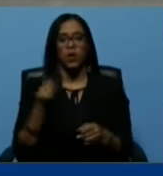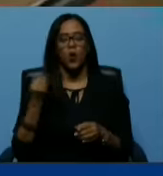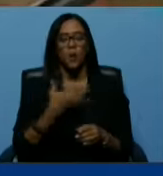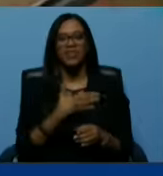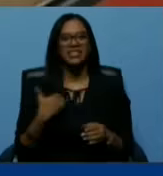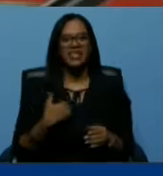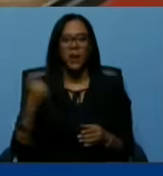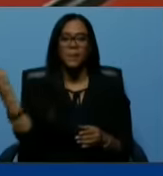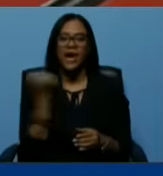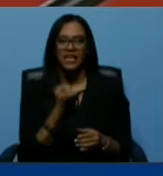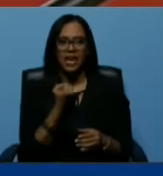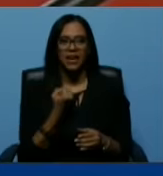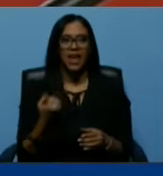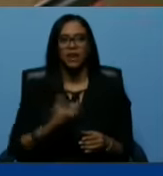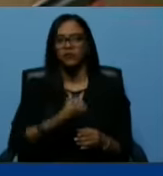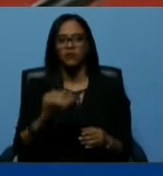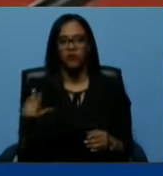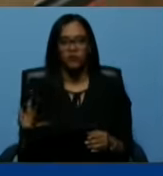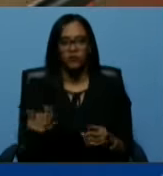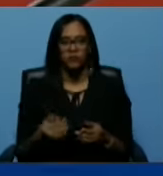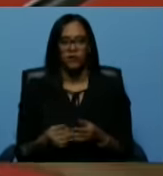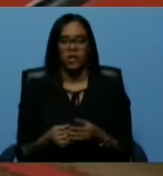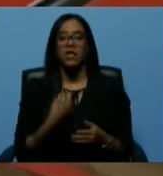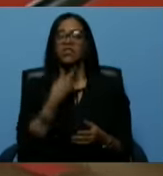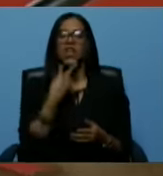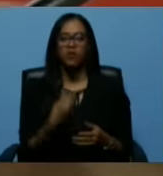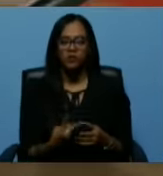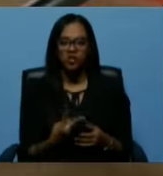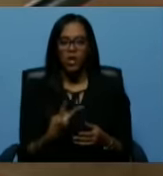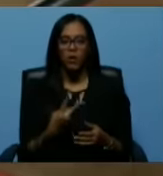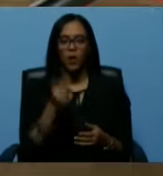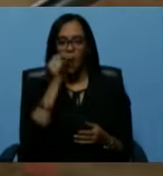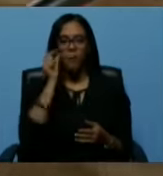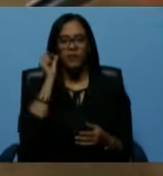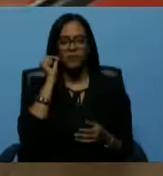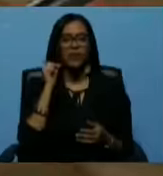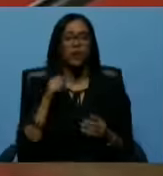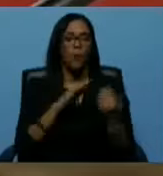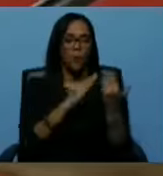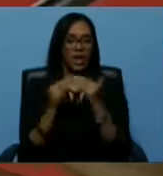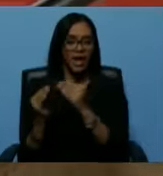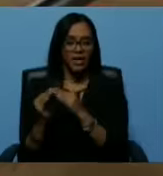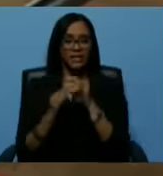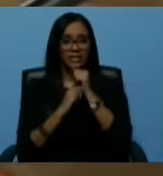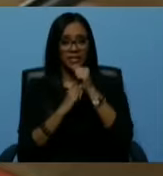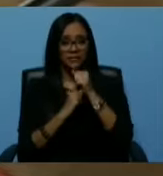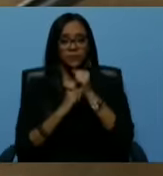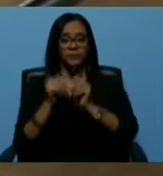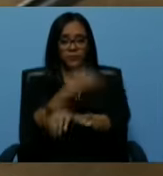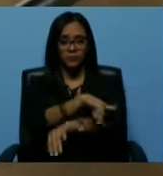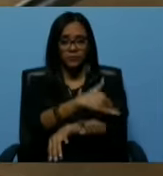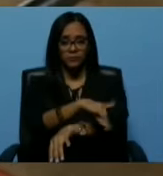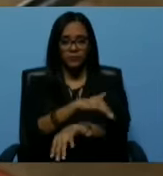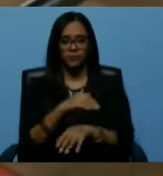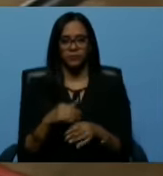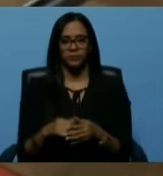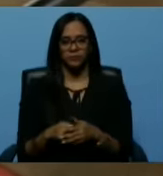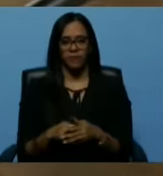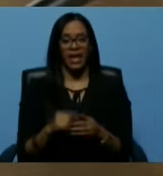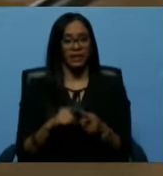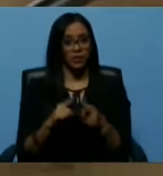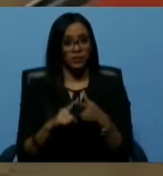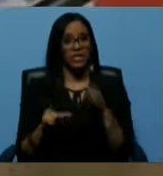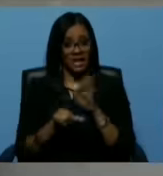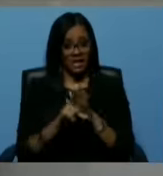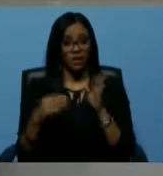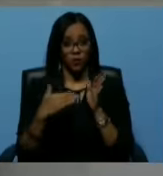intentaron matar a centenares de voceros y voceras comunales, de líderes de calle. Así que la ley contra